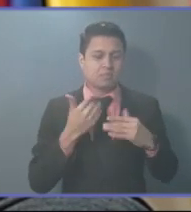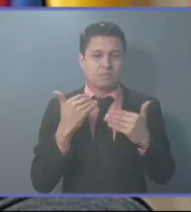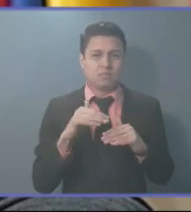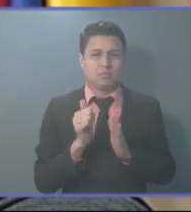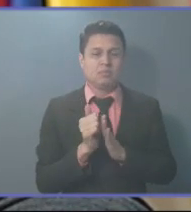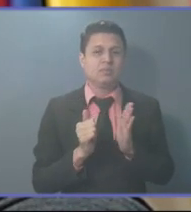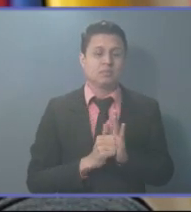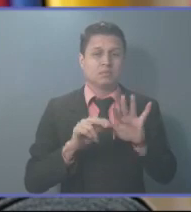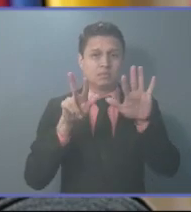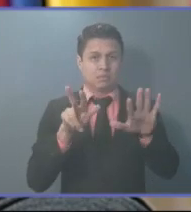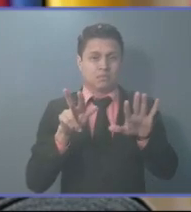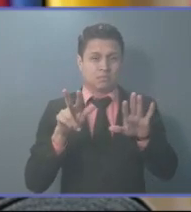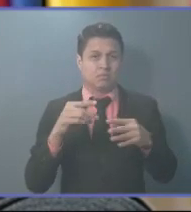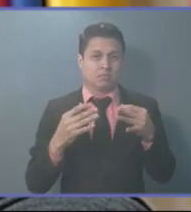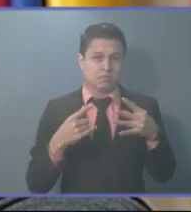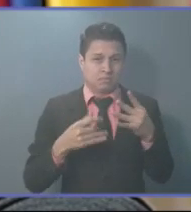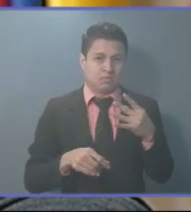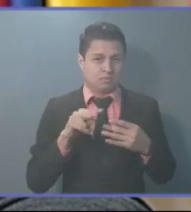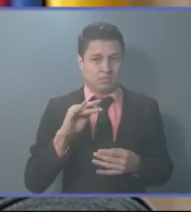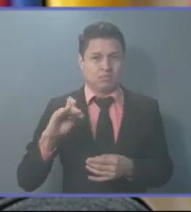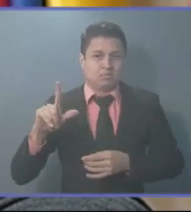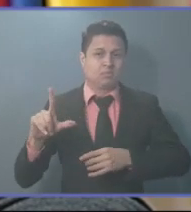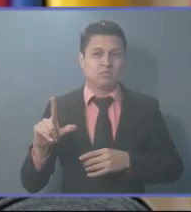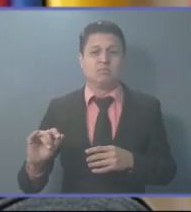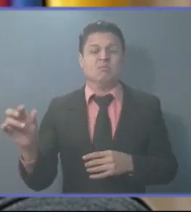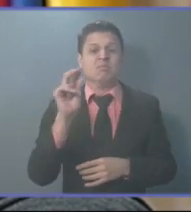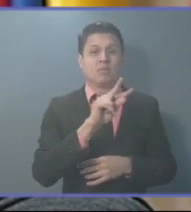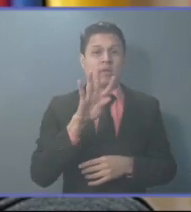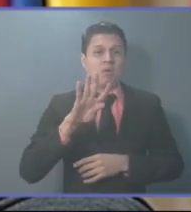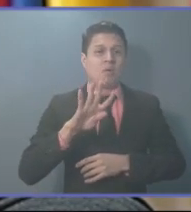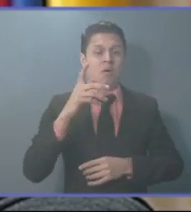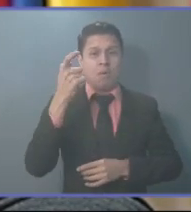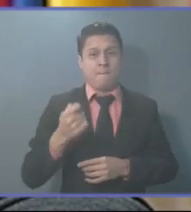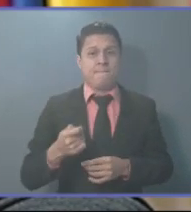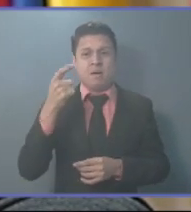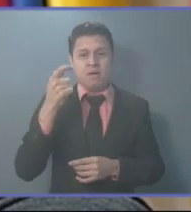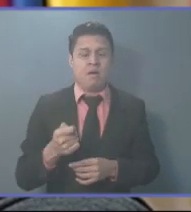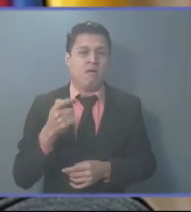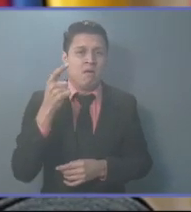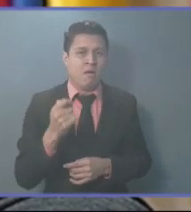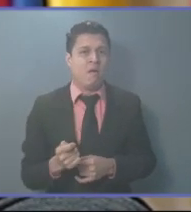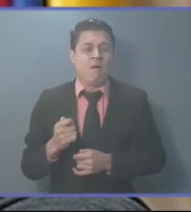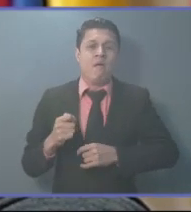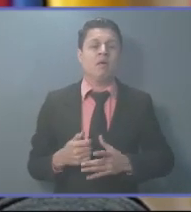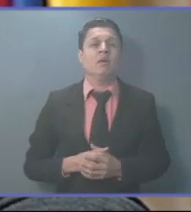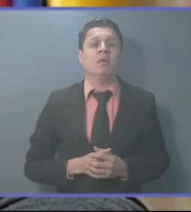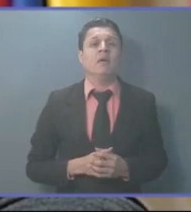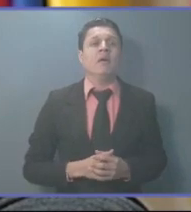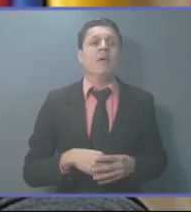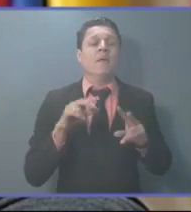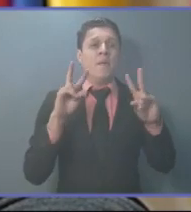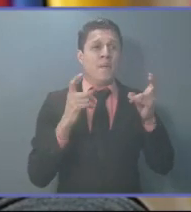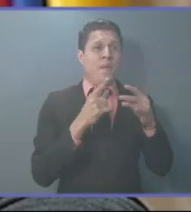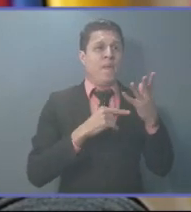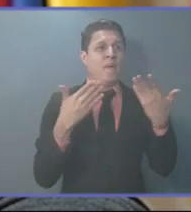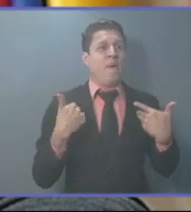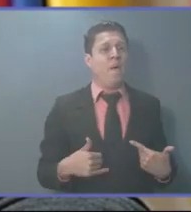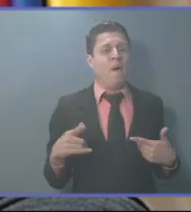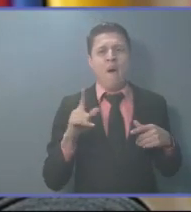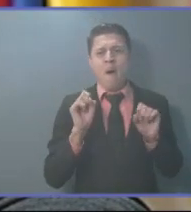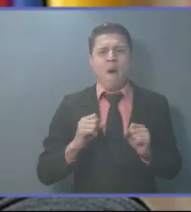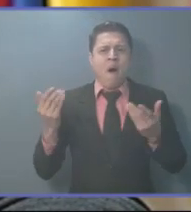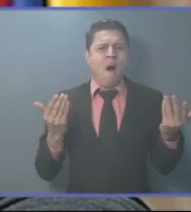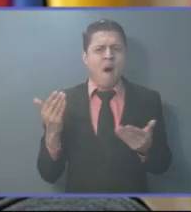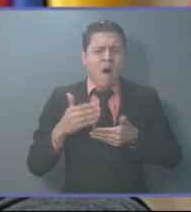el artículo 8 del código procesal penal es de 24 meses o la presunción de derechos por no haberse